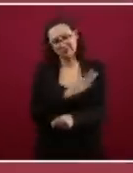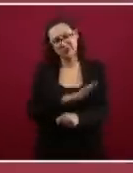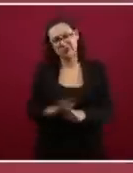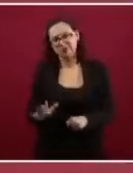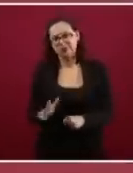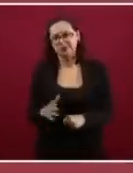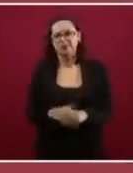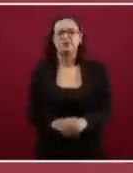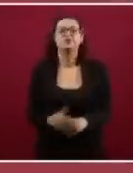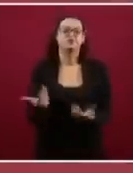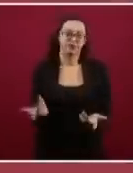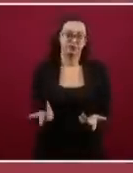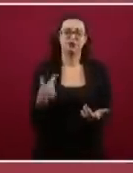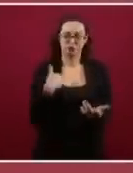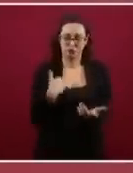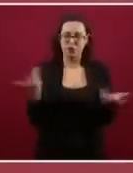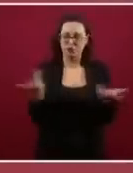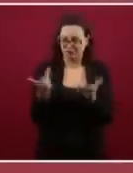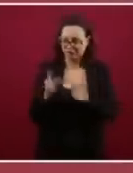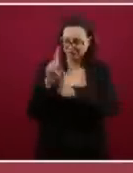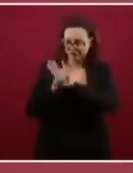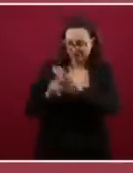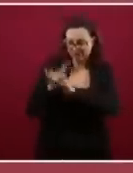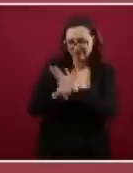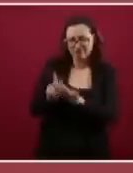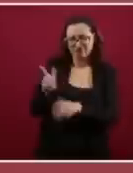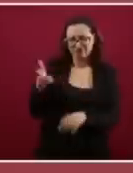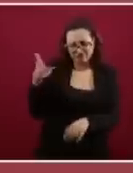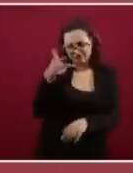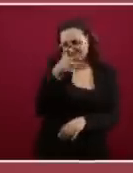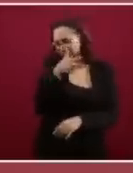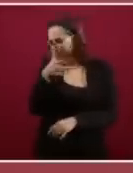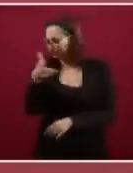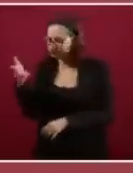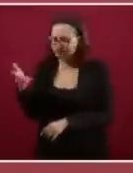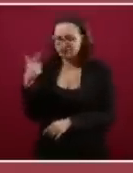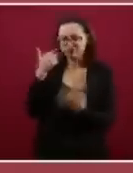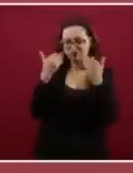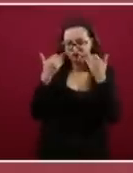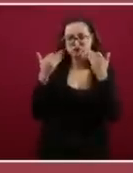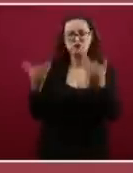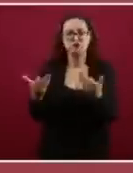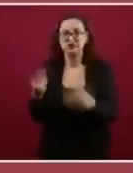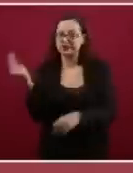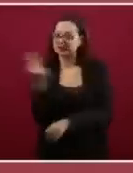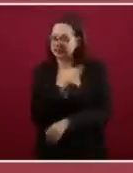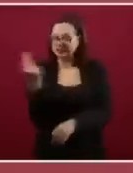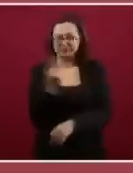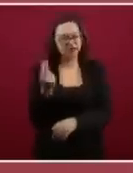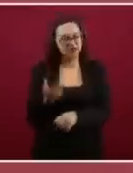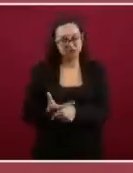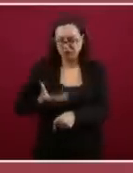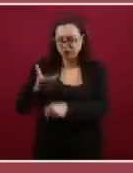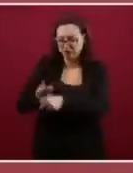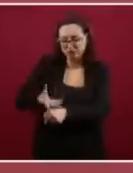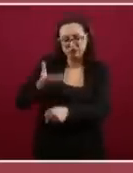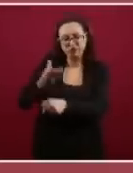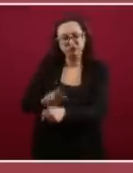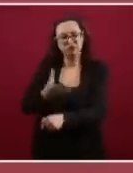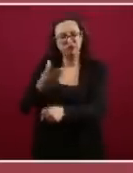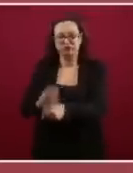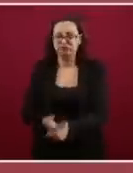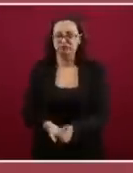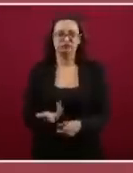Entonces, grabé un video diciendo, vamos a ponernos de acuerdo para resolver esto,